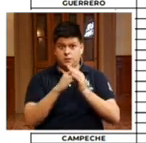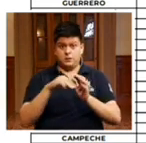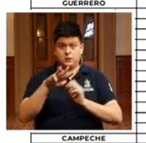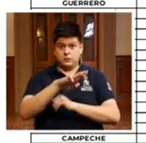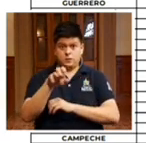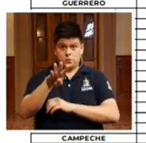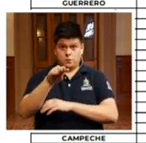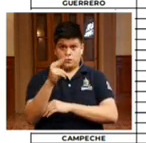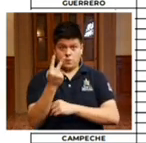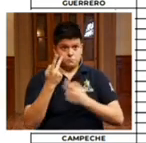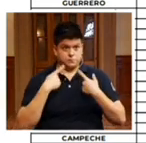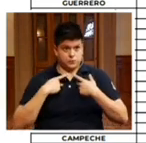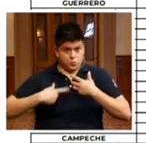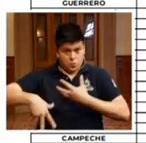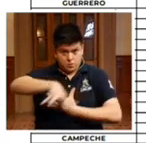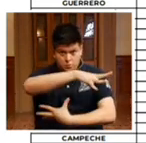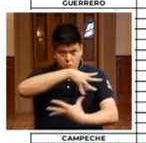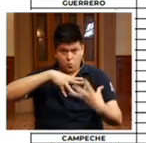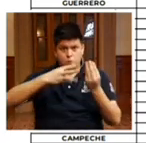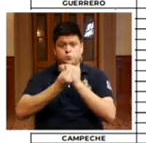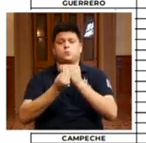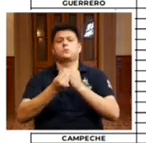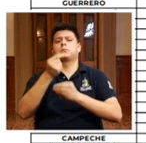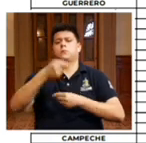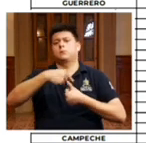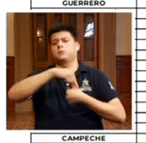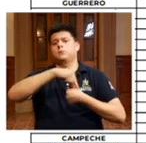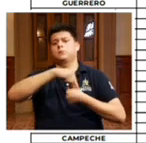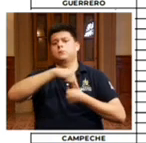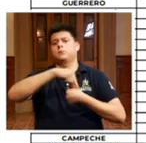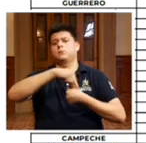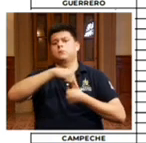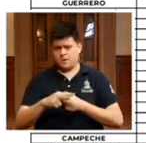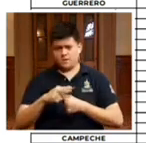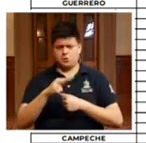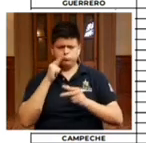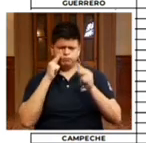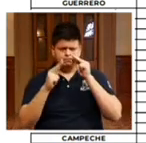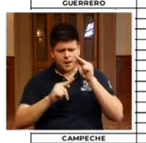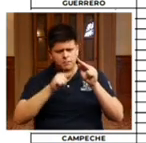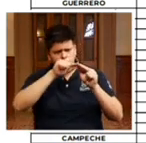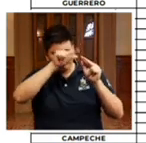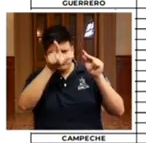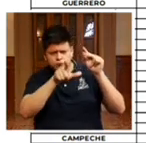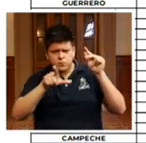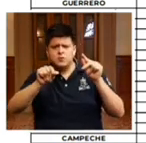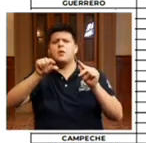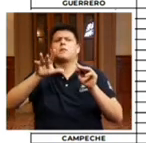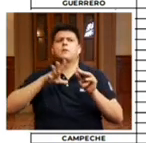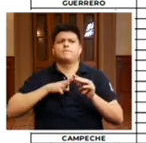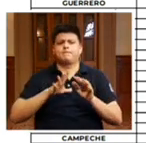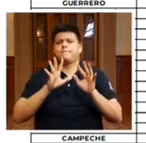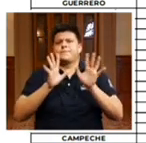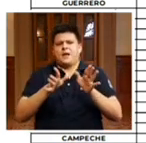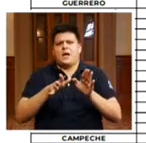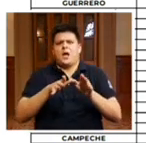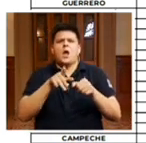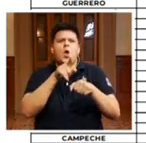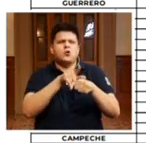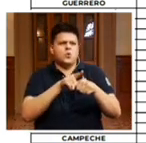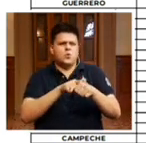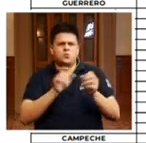929.392 casos en total a nivel país. Vemos cómo el mapa está prácticamente ya en colores muy